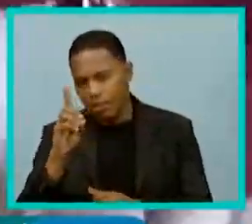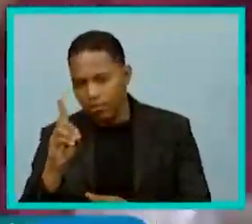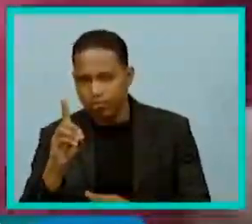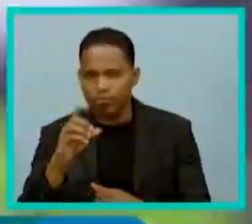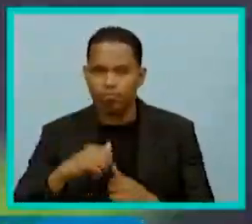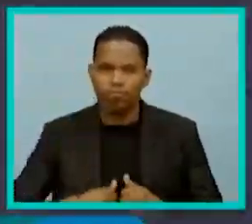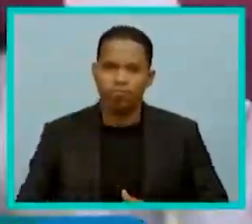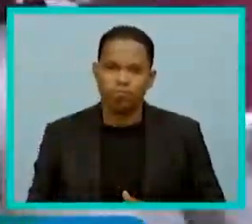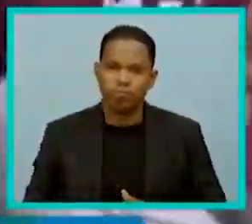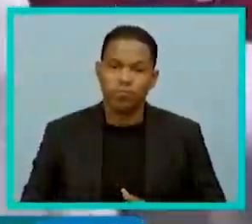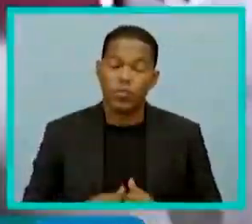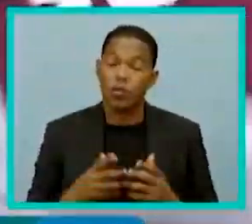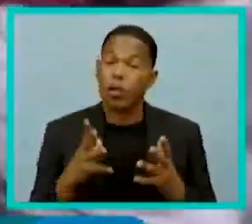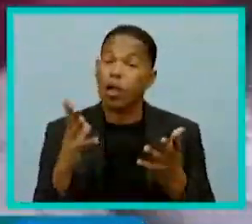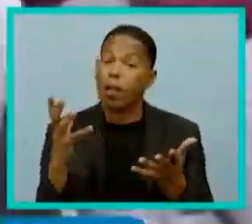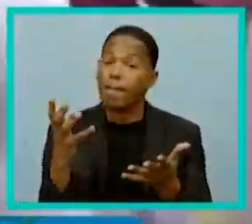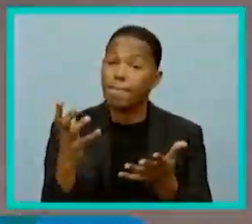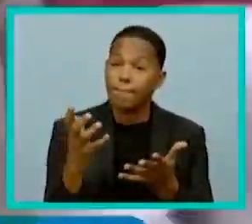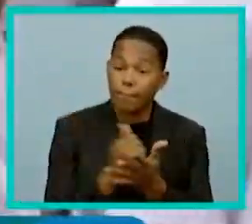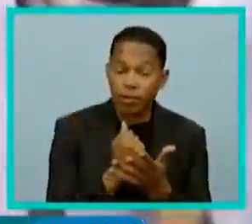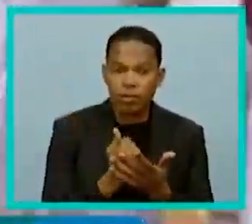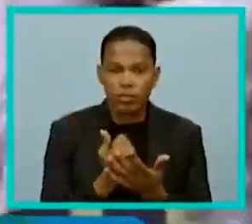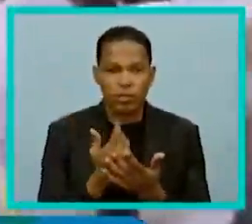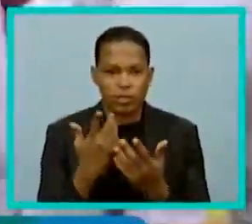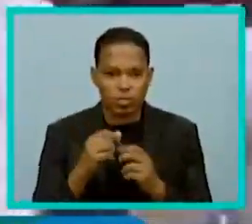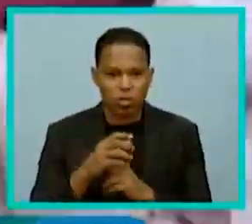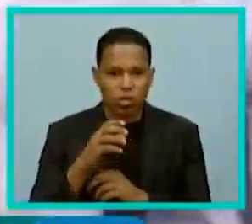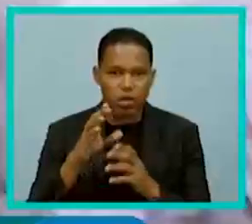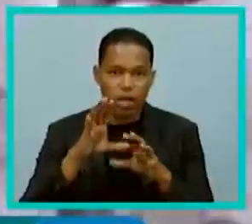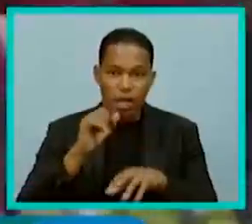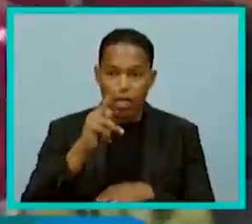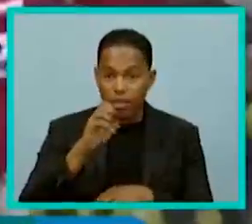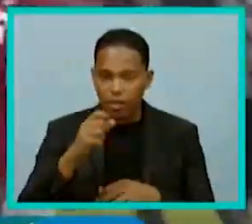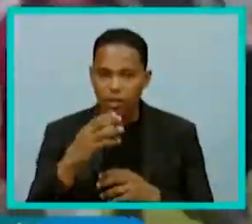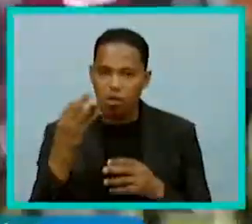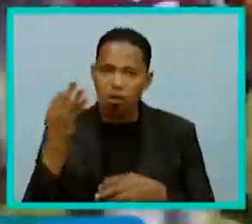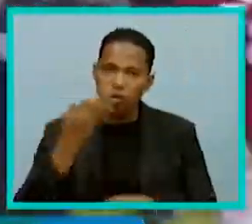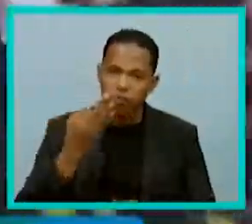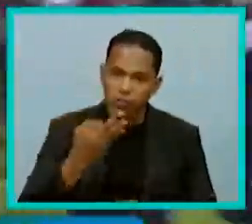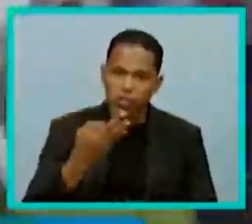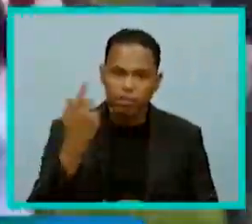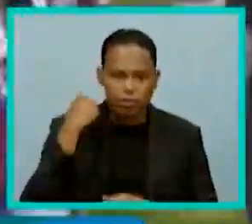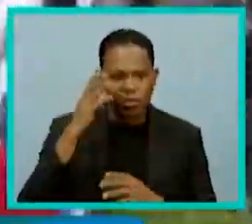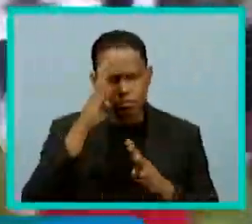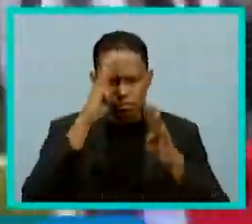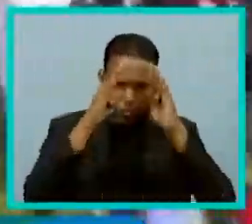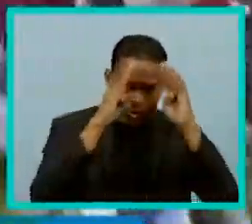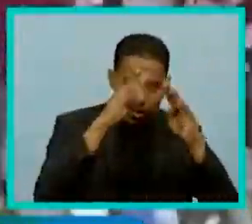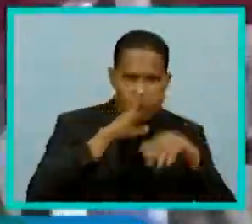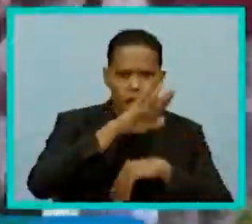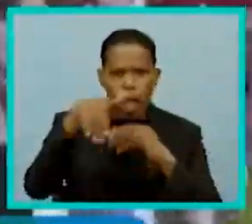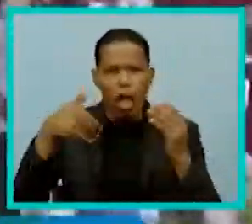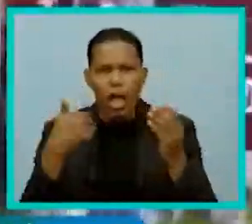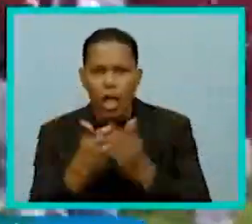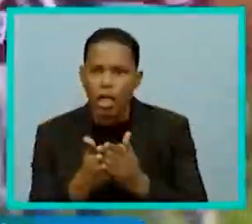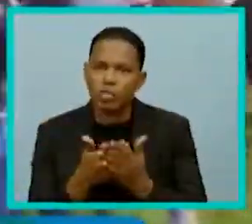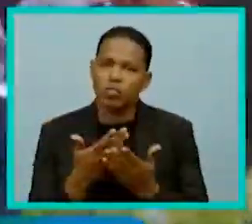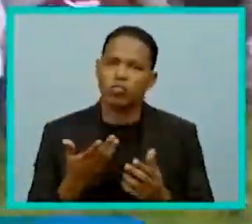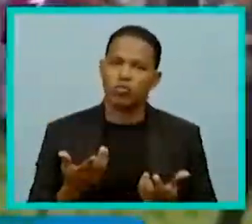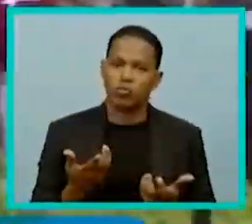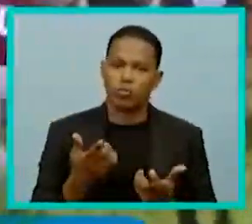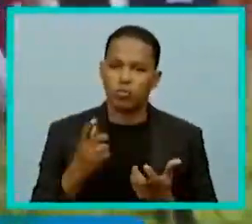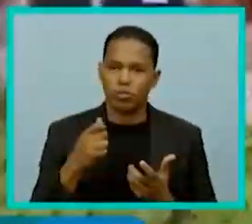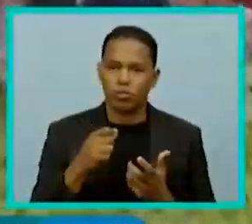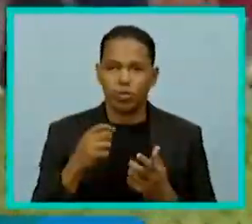aprovechamos por demás a propósito de que seremos el canal oficial de los Gigantes El Cibao para ayudar a todos los de la